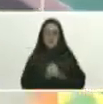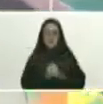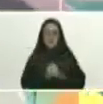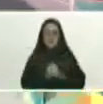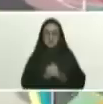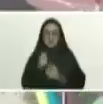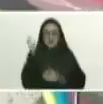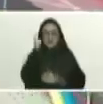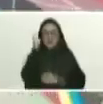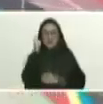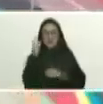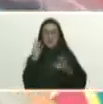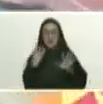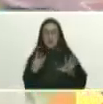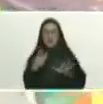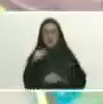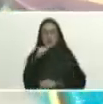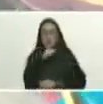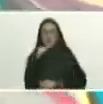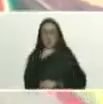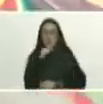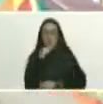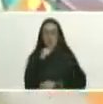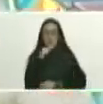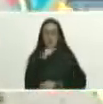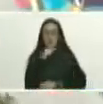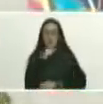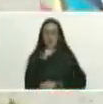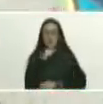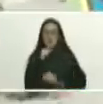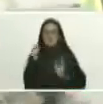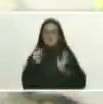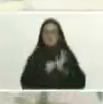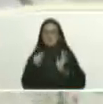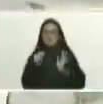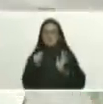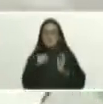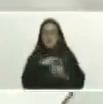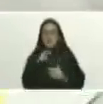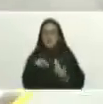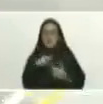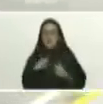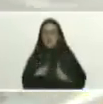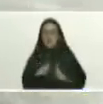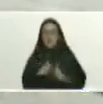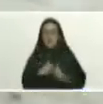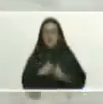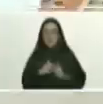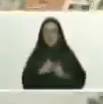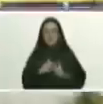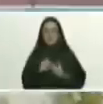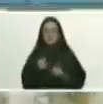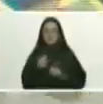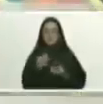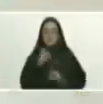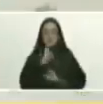fue la fecha del 8 de octubre. Y de manera inmediata la revolución bolivariana le ha venido dando respuesta. Quiero destacar, presidente,